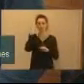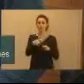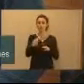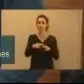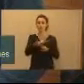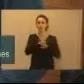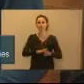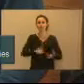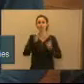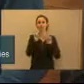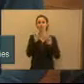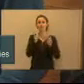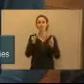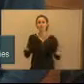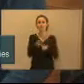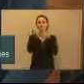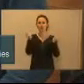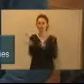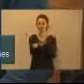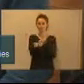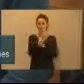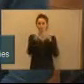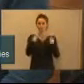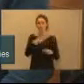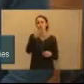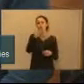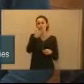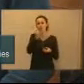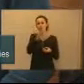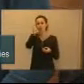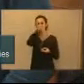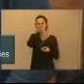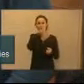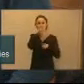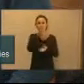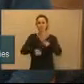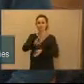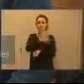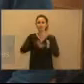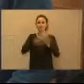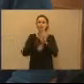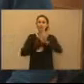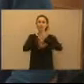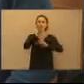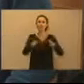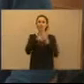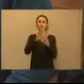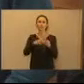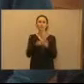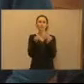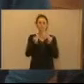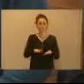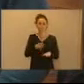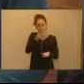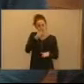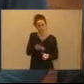de plantearse en términos populistas. La transferencia del conocimiento científico es una cuestión fundamental para el avance de las sociedades democráticas. Es